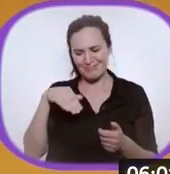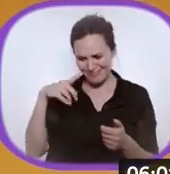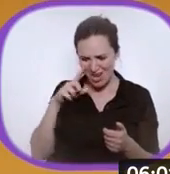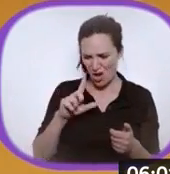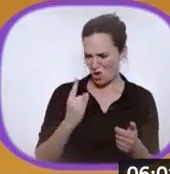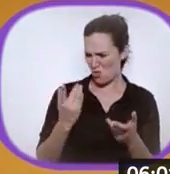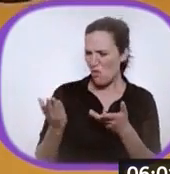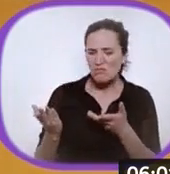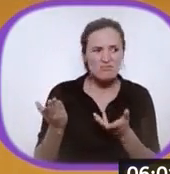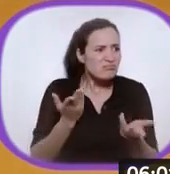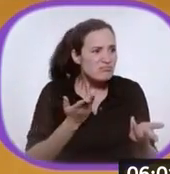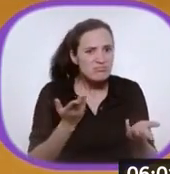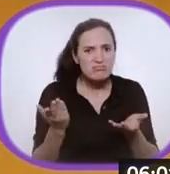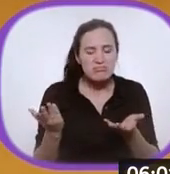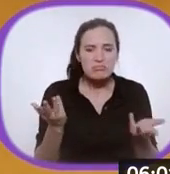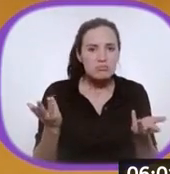¡Milu!